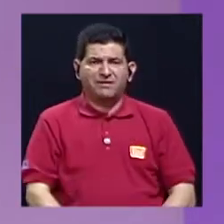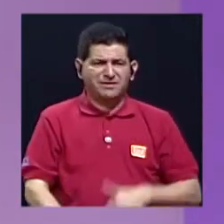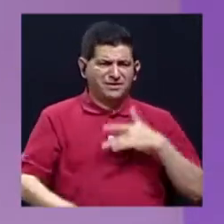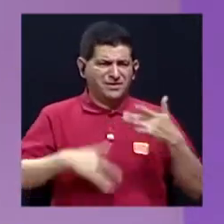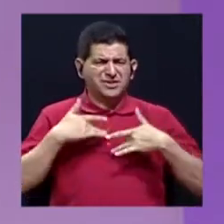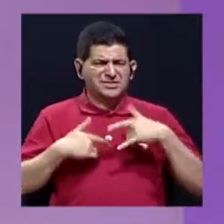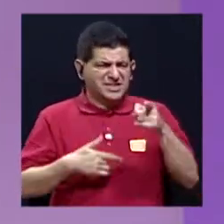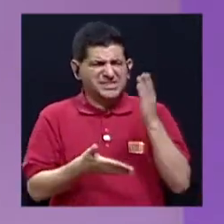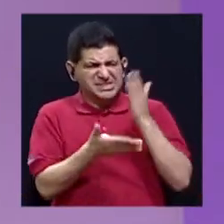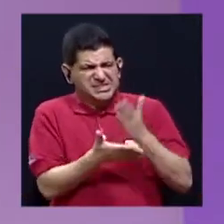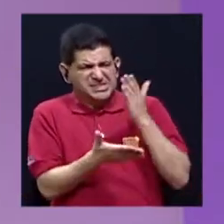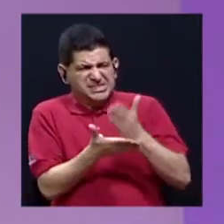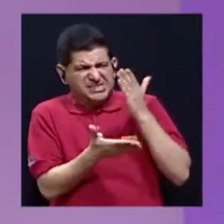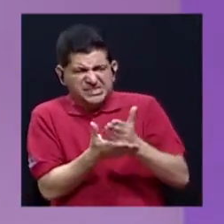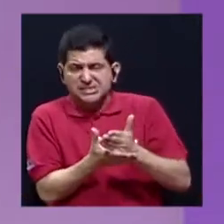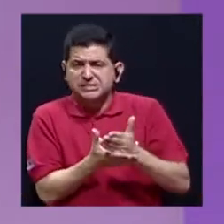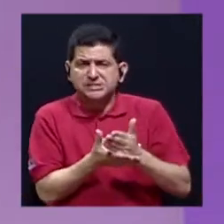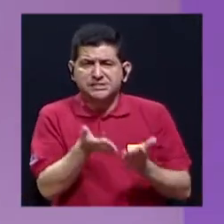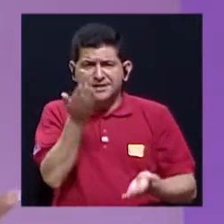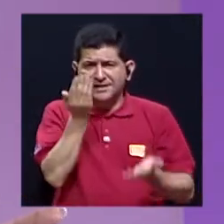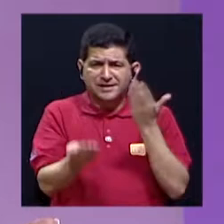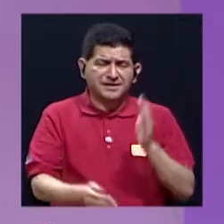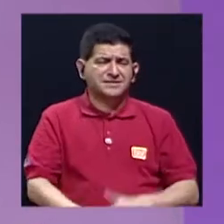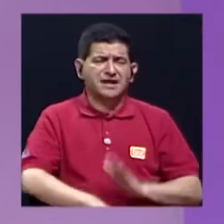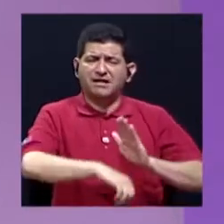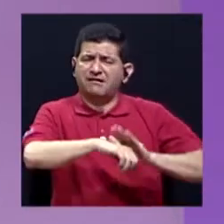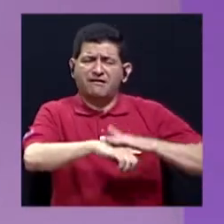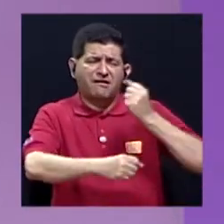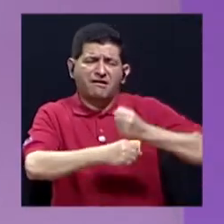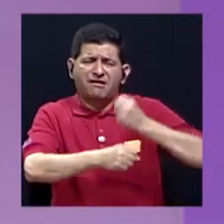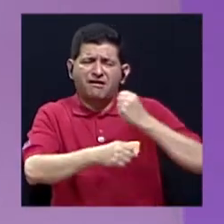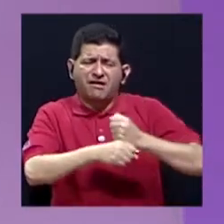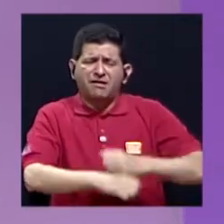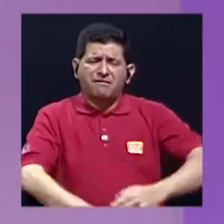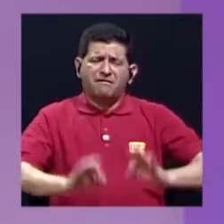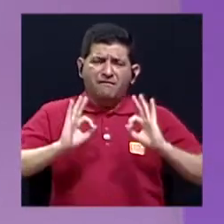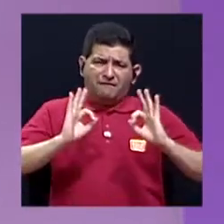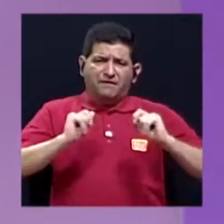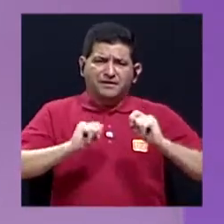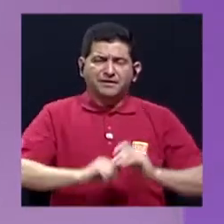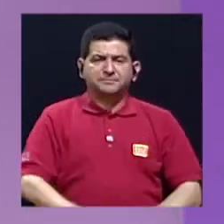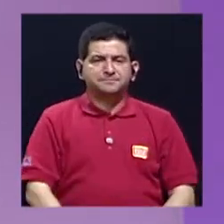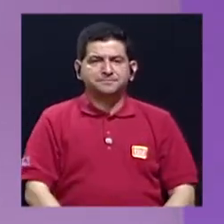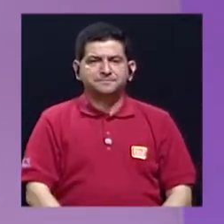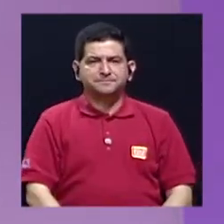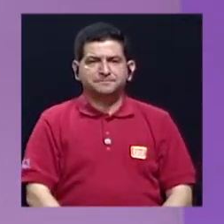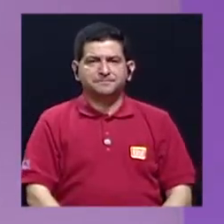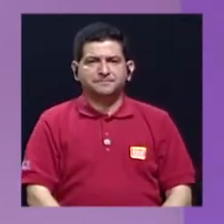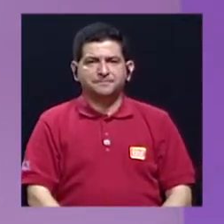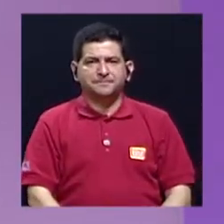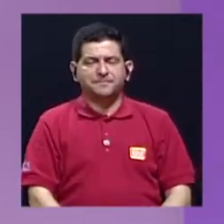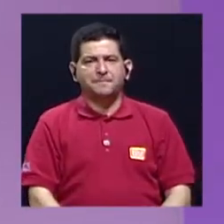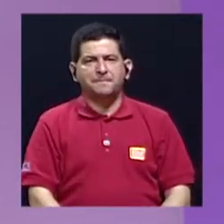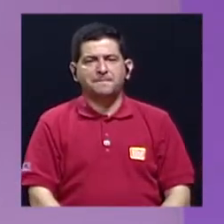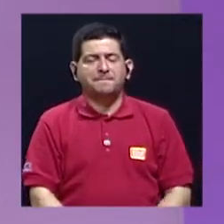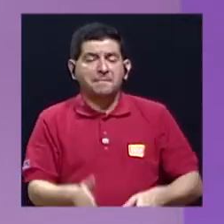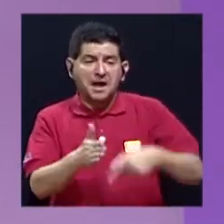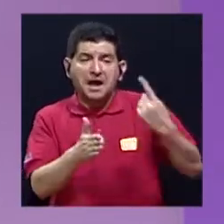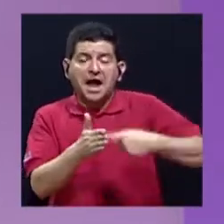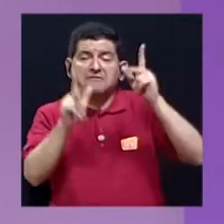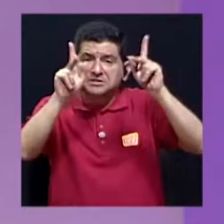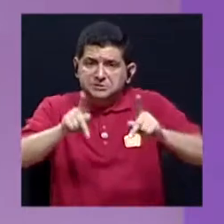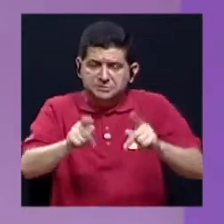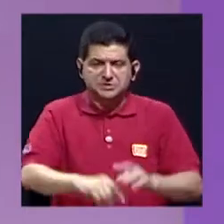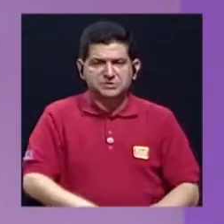sienten necio, lo sienten que no las deja trabajar a gusto. O sea, es como eso, cuando a veces llega